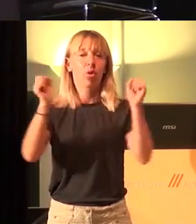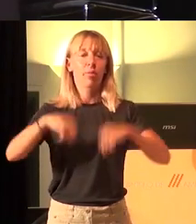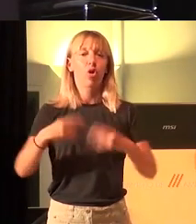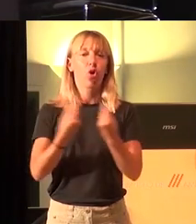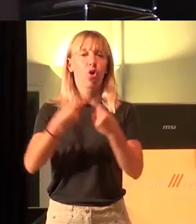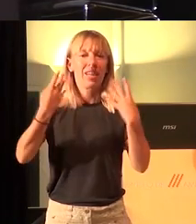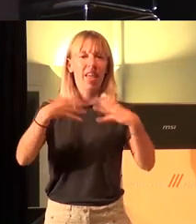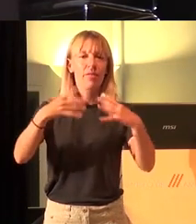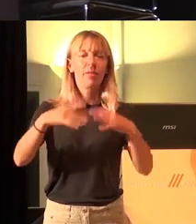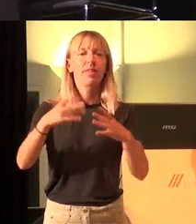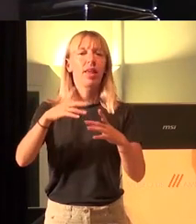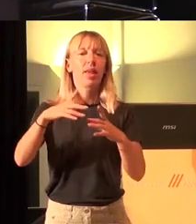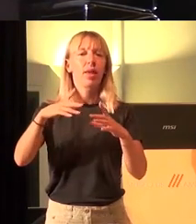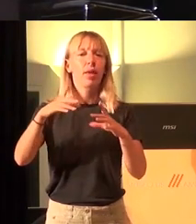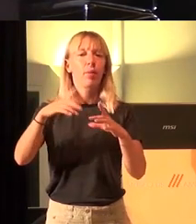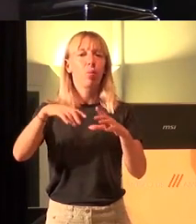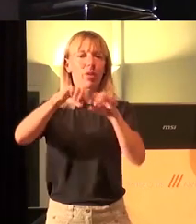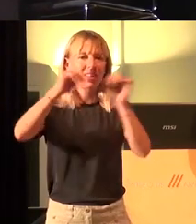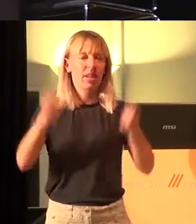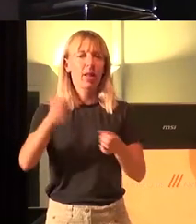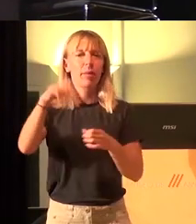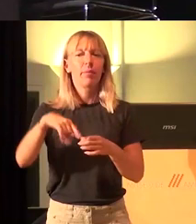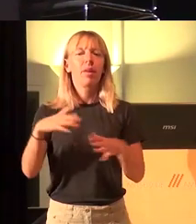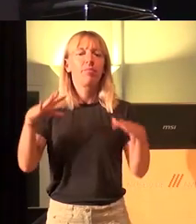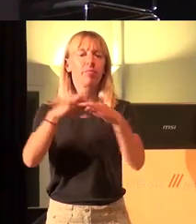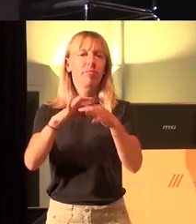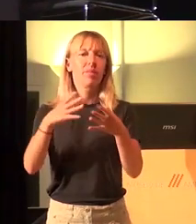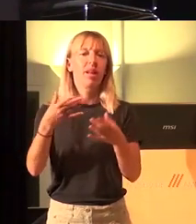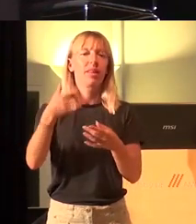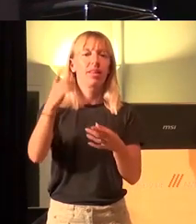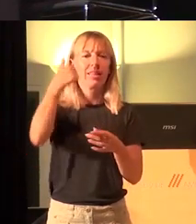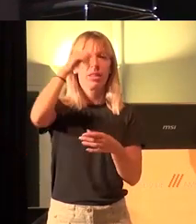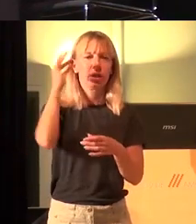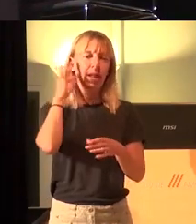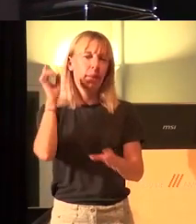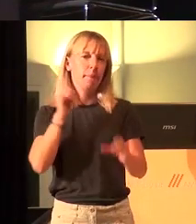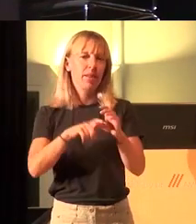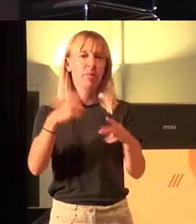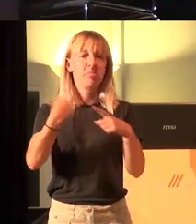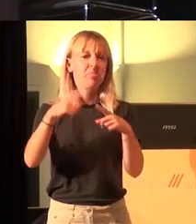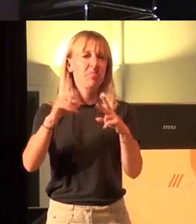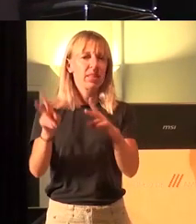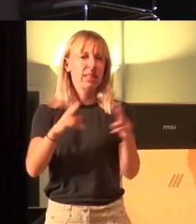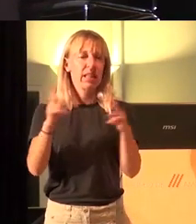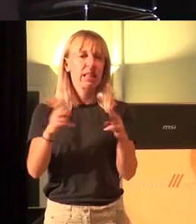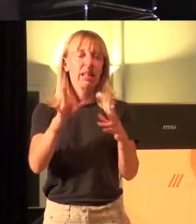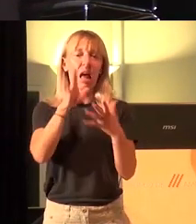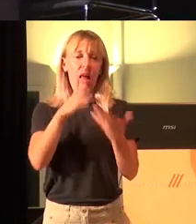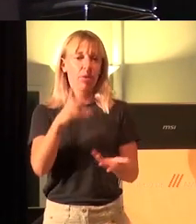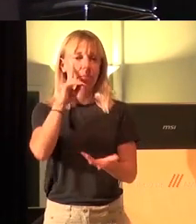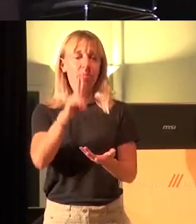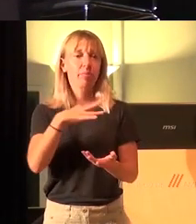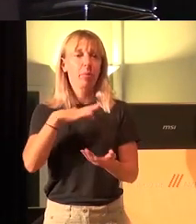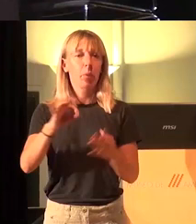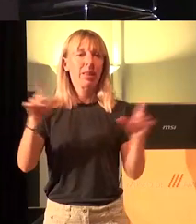y Movistar, tenemos aliadas profesionales, tenemos chicos y chicas participando en diferentes series que se están viendo ahora mismo